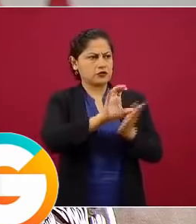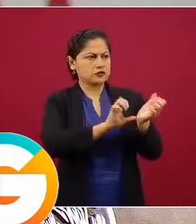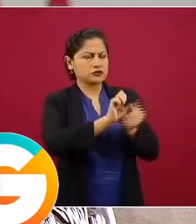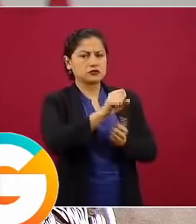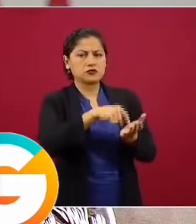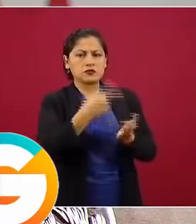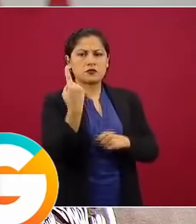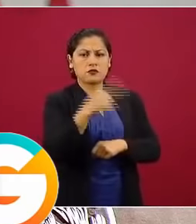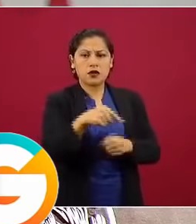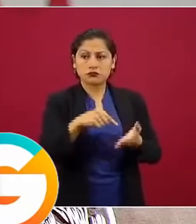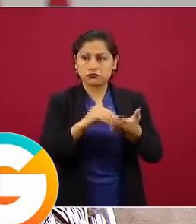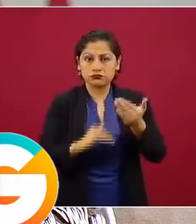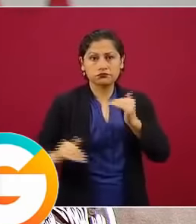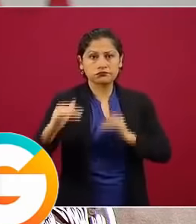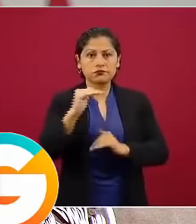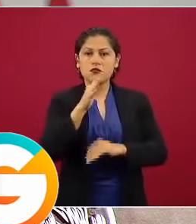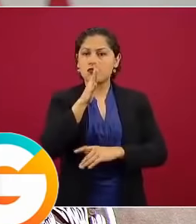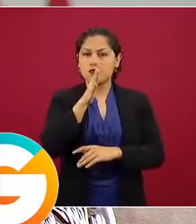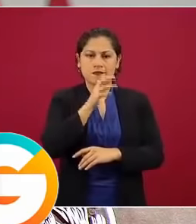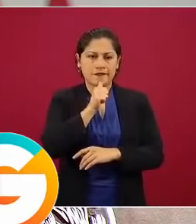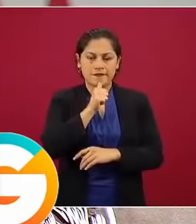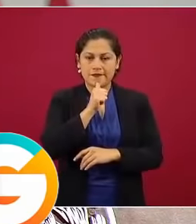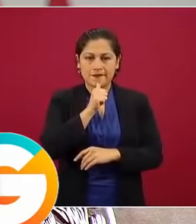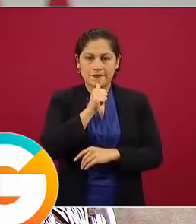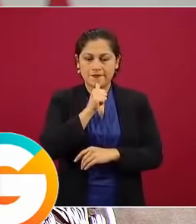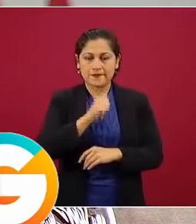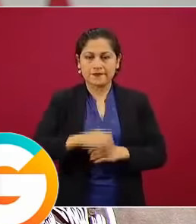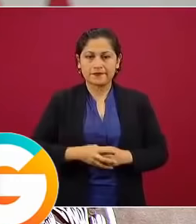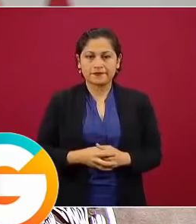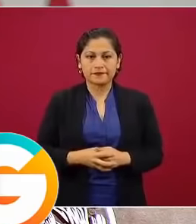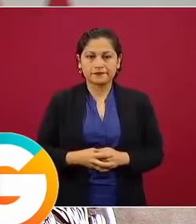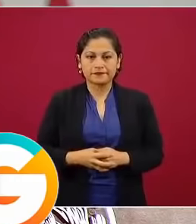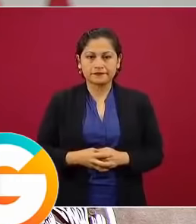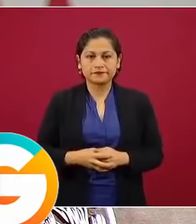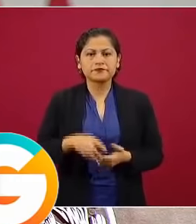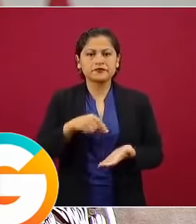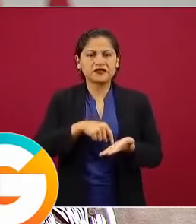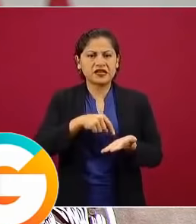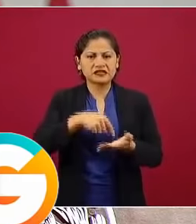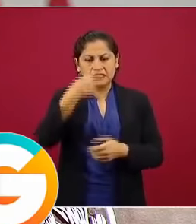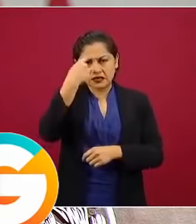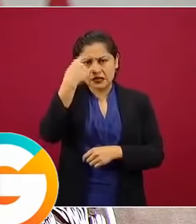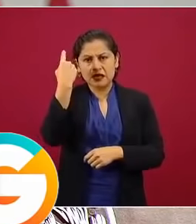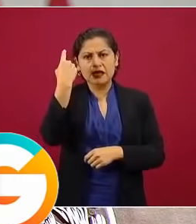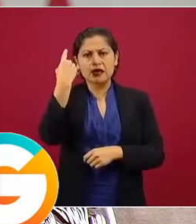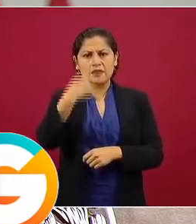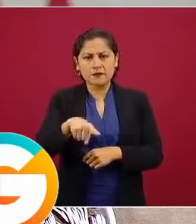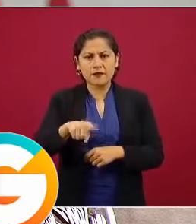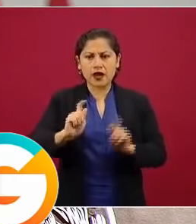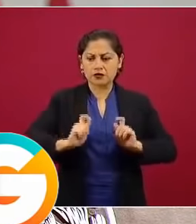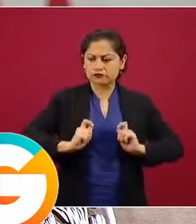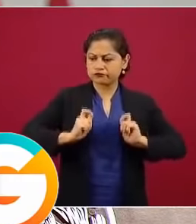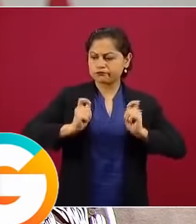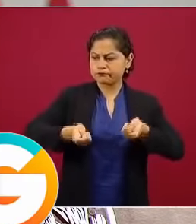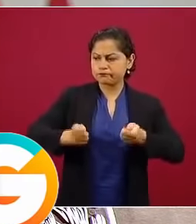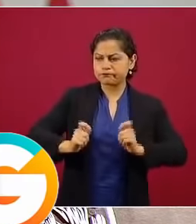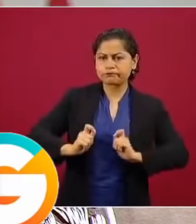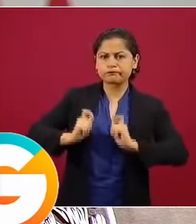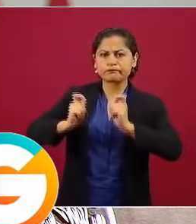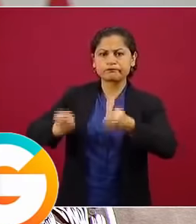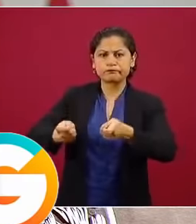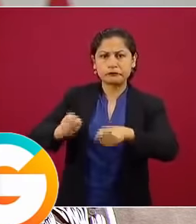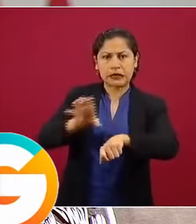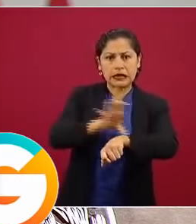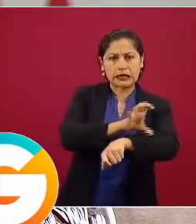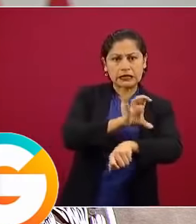constitucional para comenzar la privatización de la industria eléctrica.